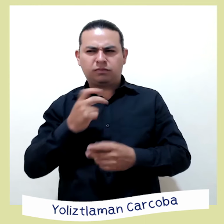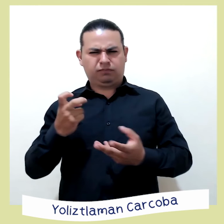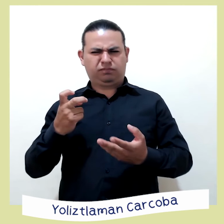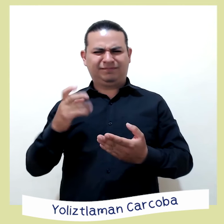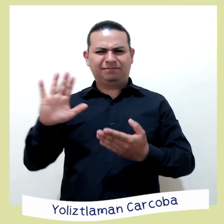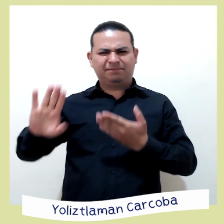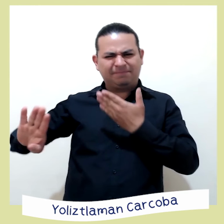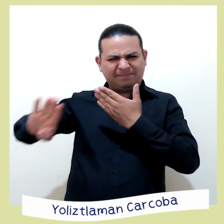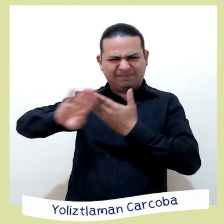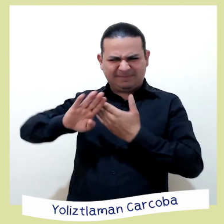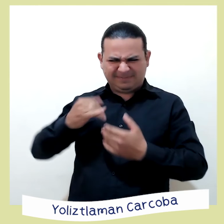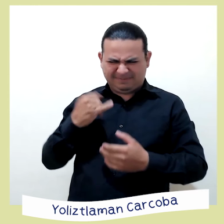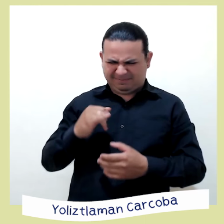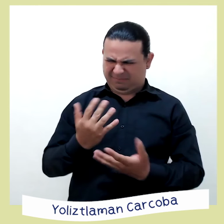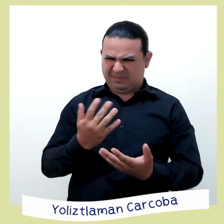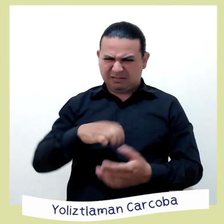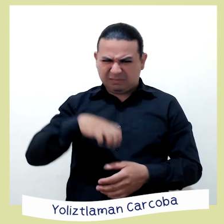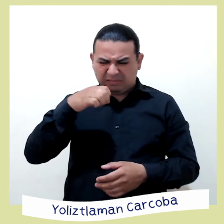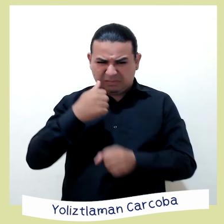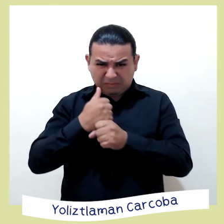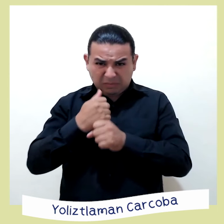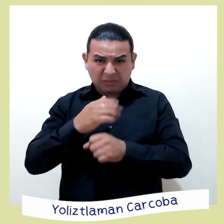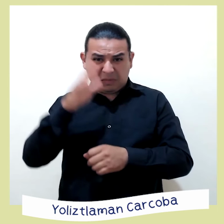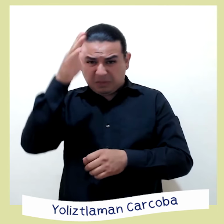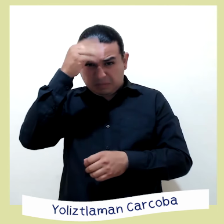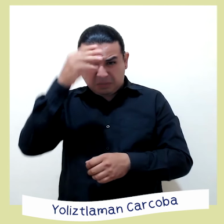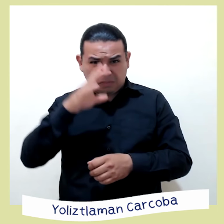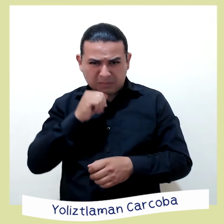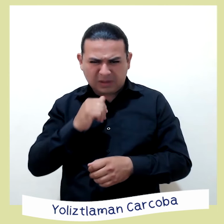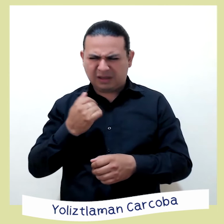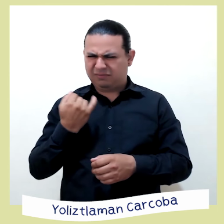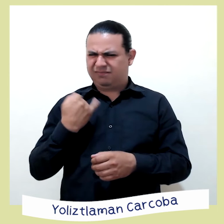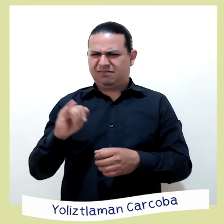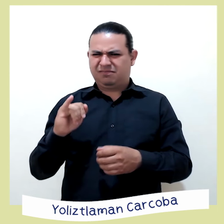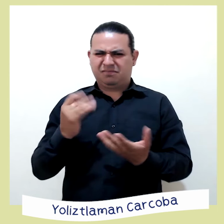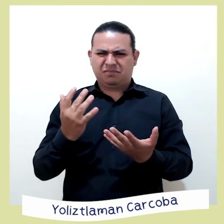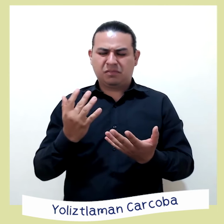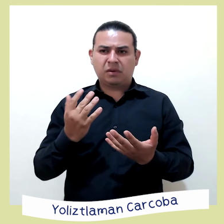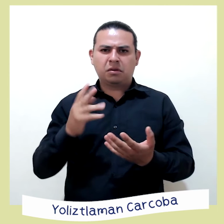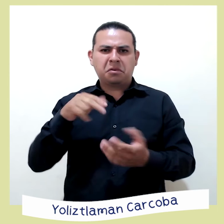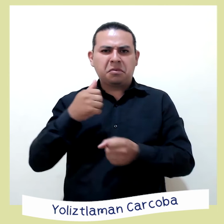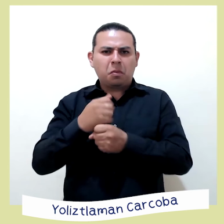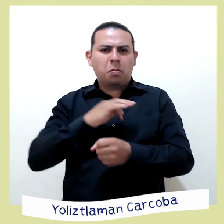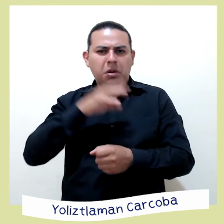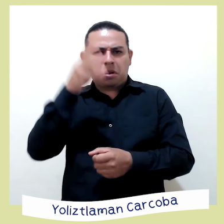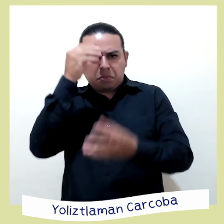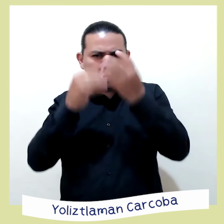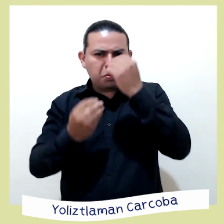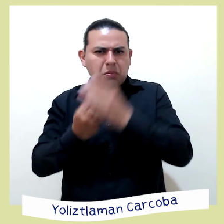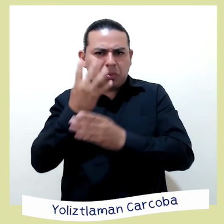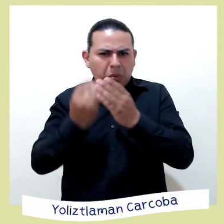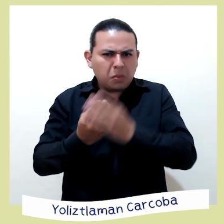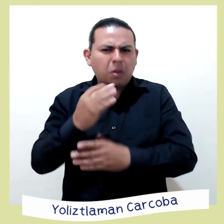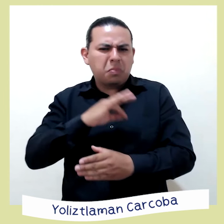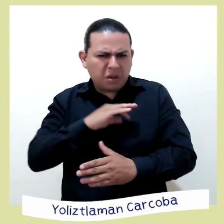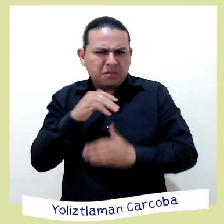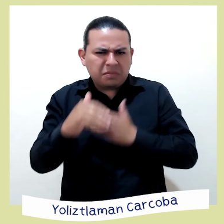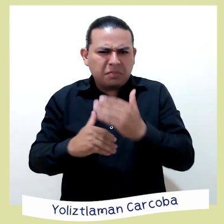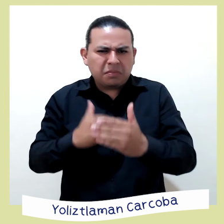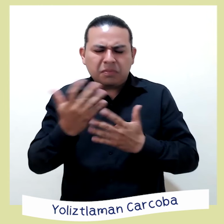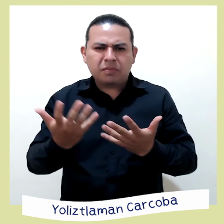mayores no pueden aprender, eso es una negación terrible. Dicen que es más fácil que un perro viejo aprenda